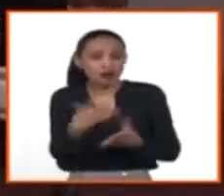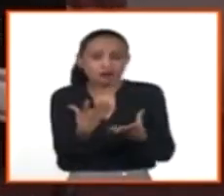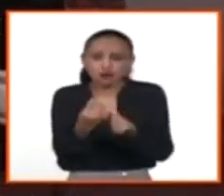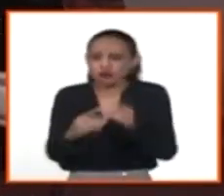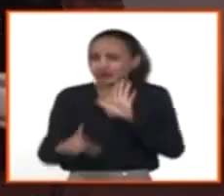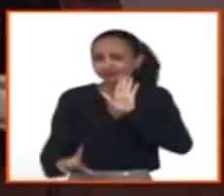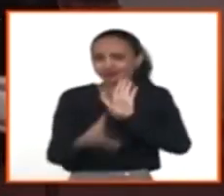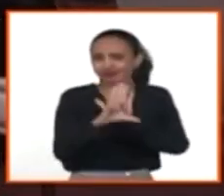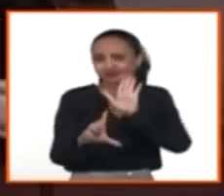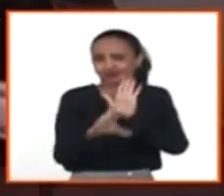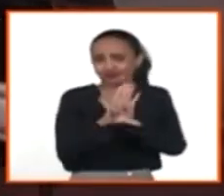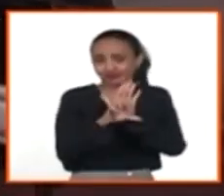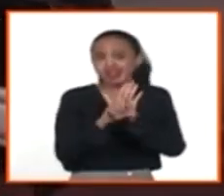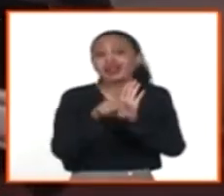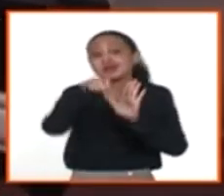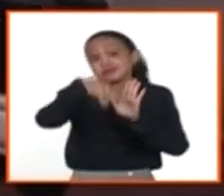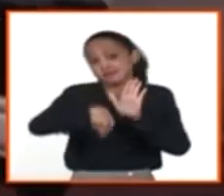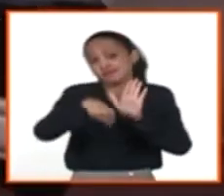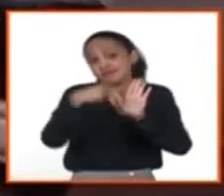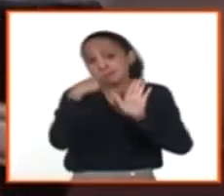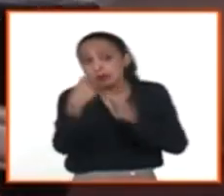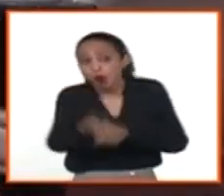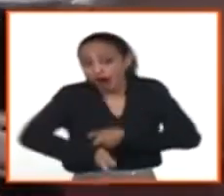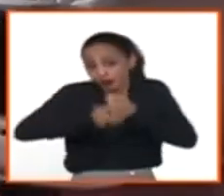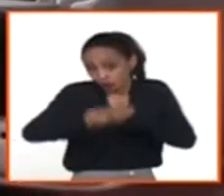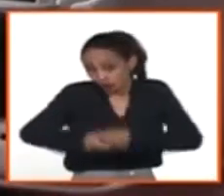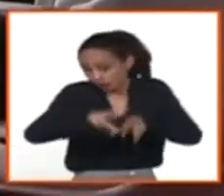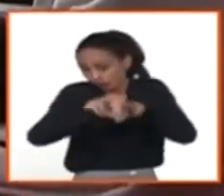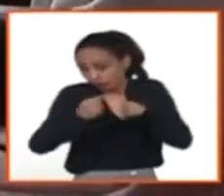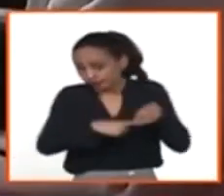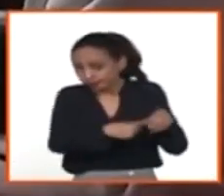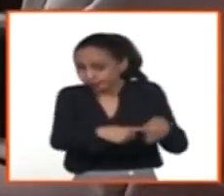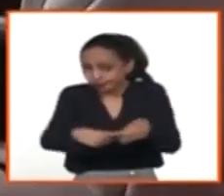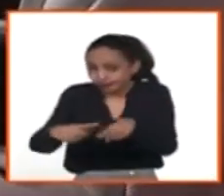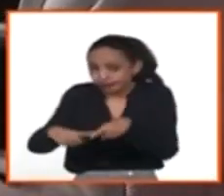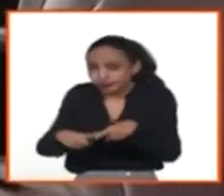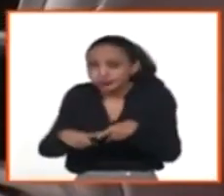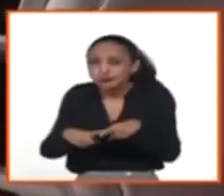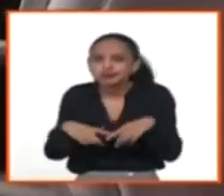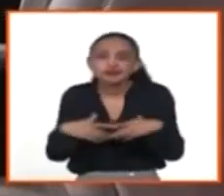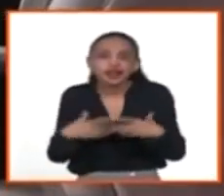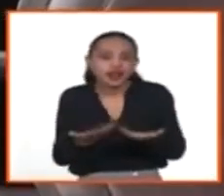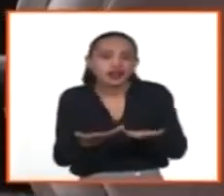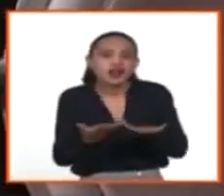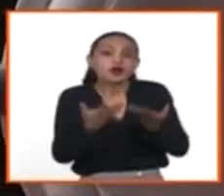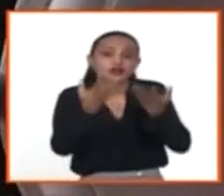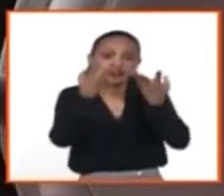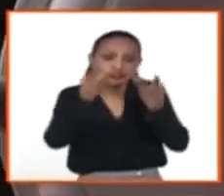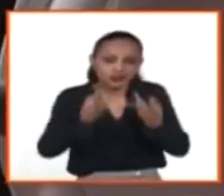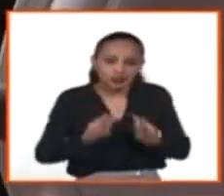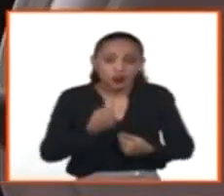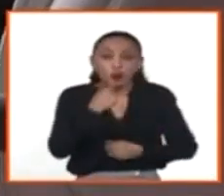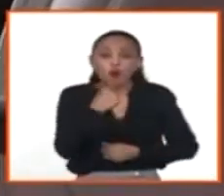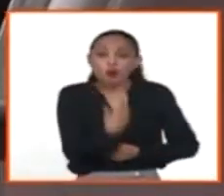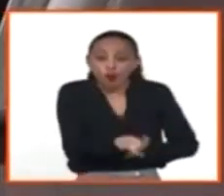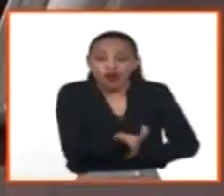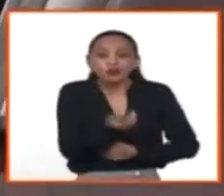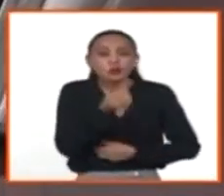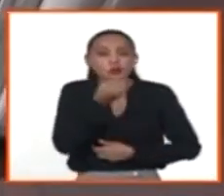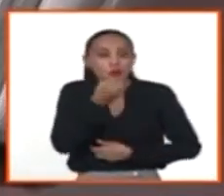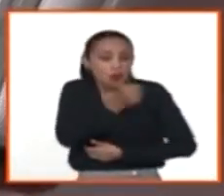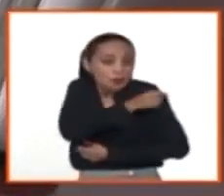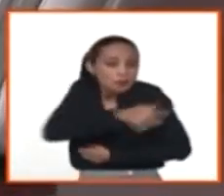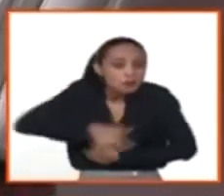en el ámbito de la agricultura, y cuánto pues implica de participación popular